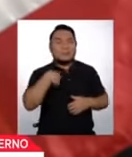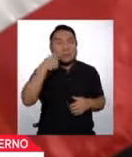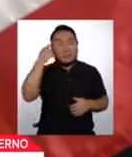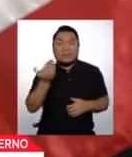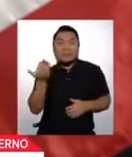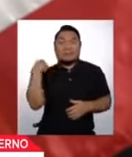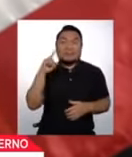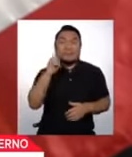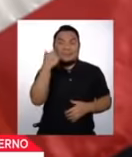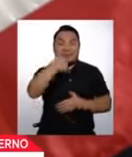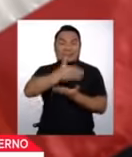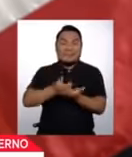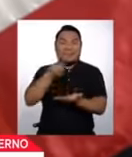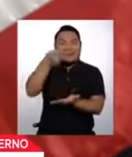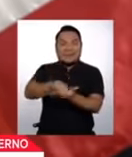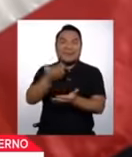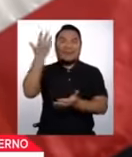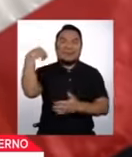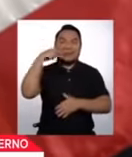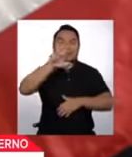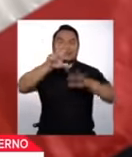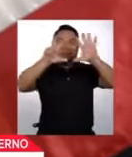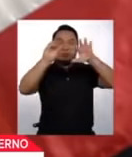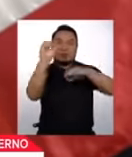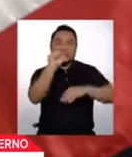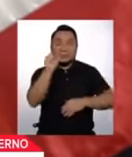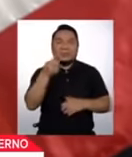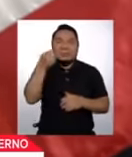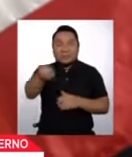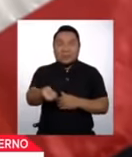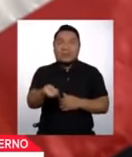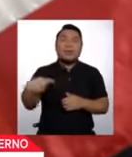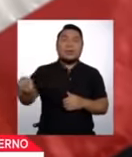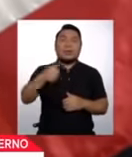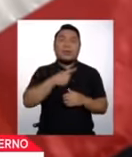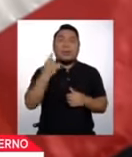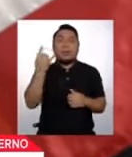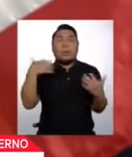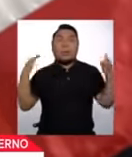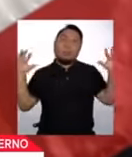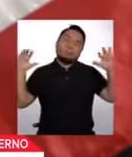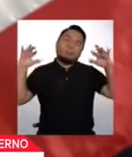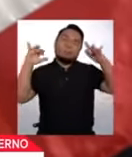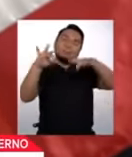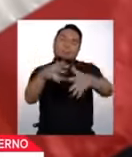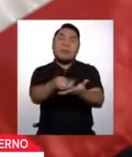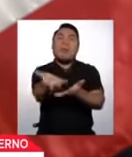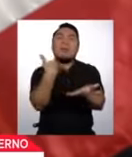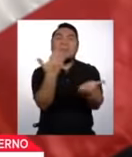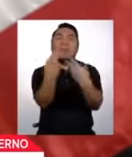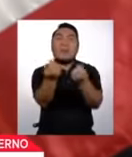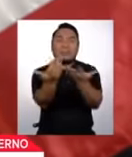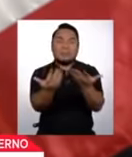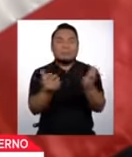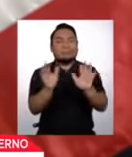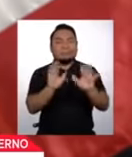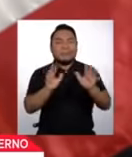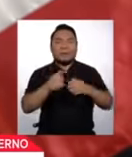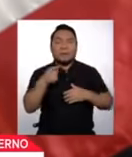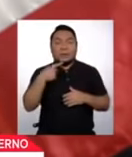del bono de 380 y que ahora ya hemos comenzado a dar el bono de 380 para cumplir